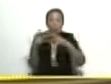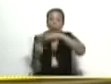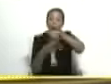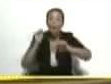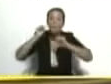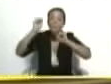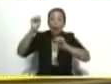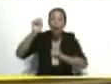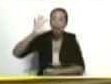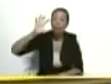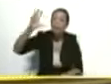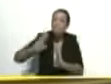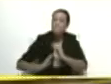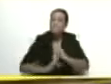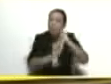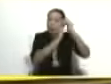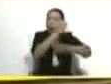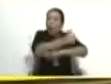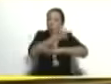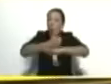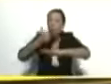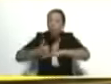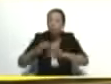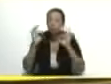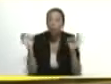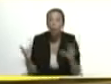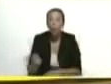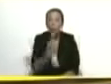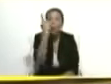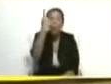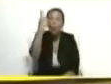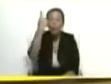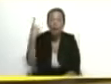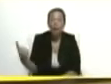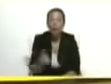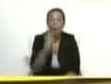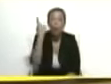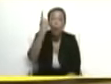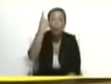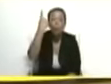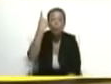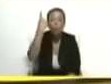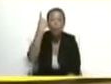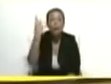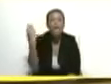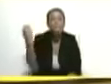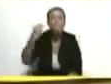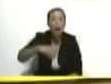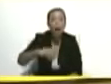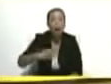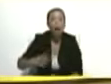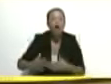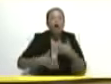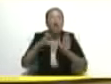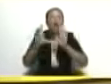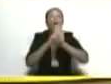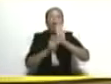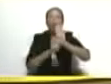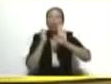del bloque mayoritario, de la única y además